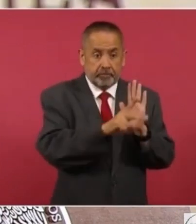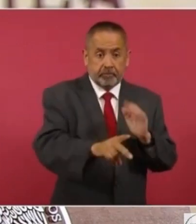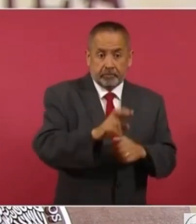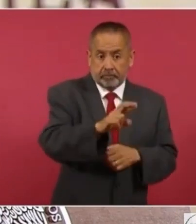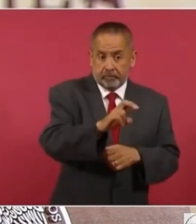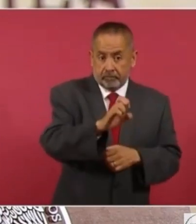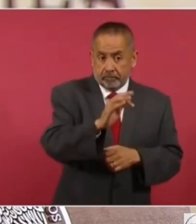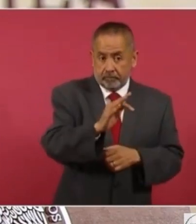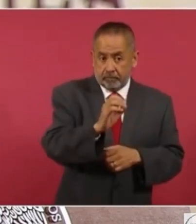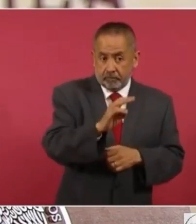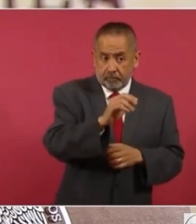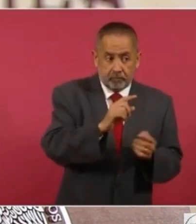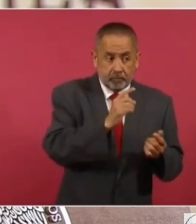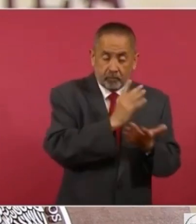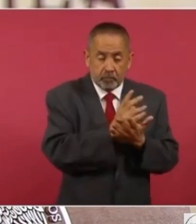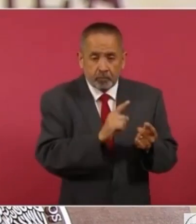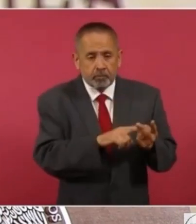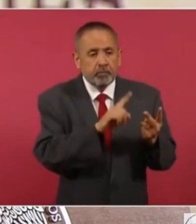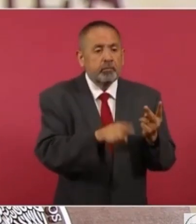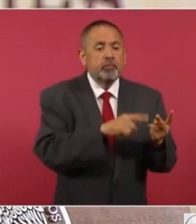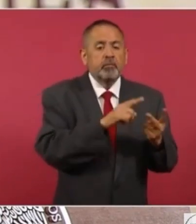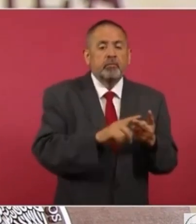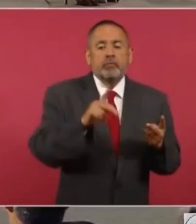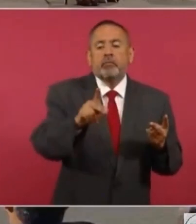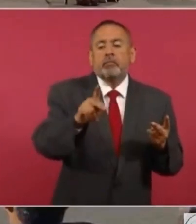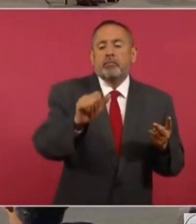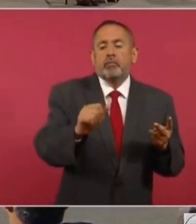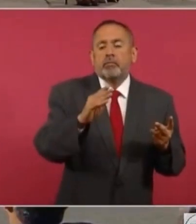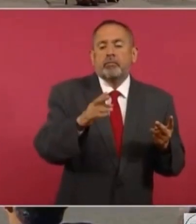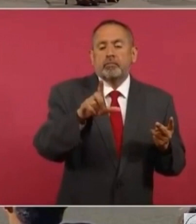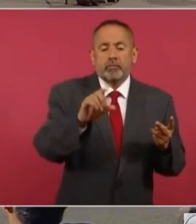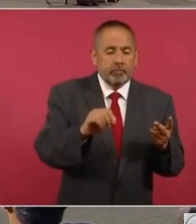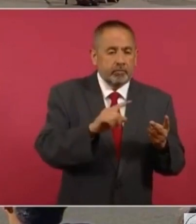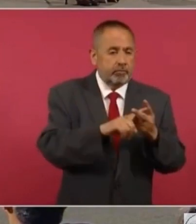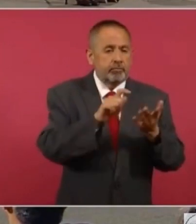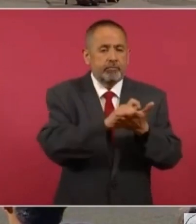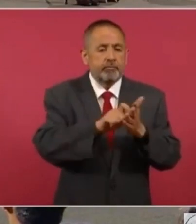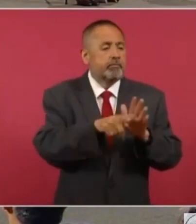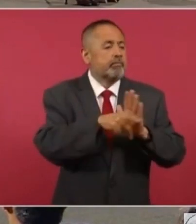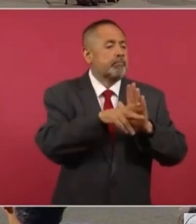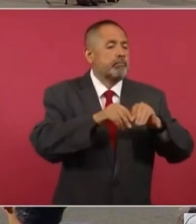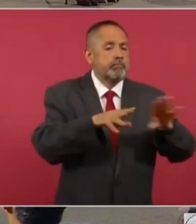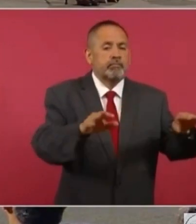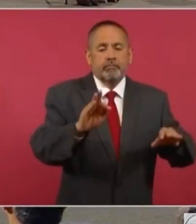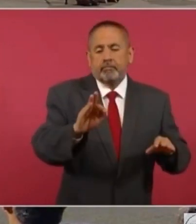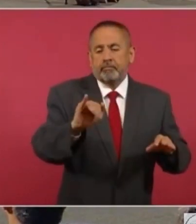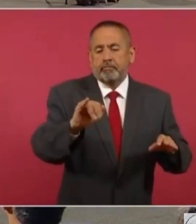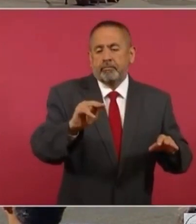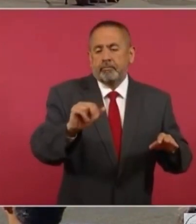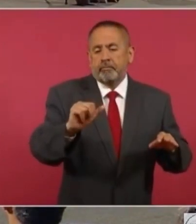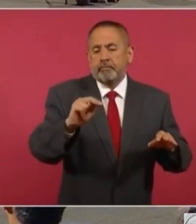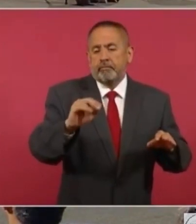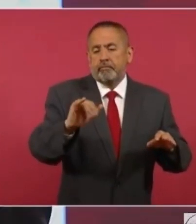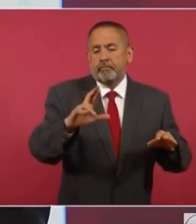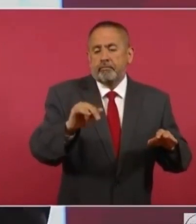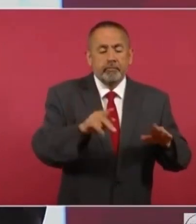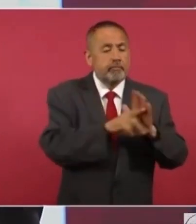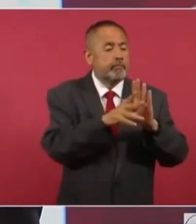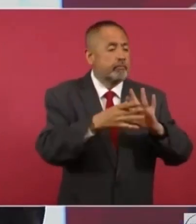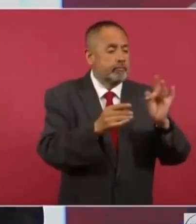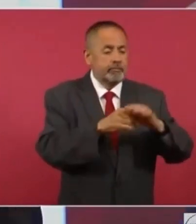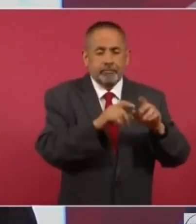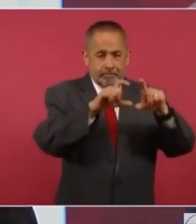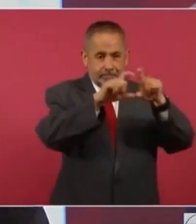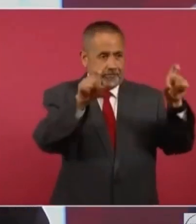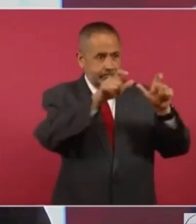diseminó esta falsedad. Pablo Girard escribió en el periódico El Financiero una columna con un